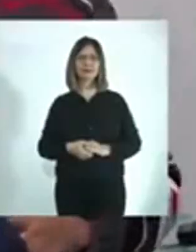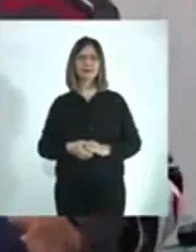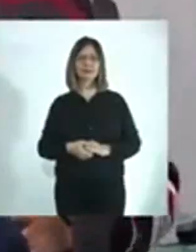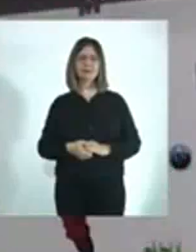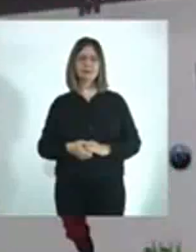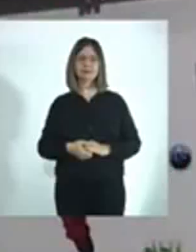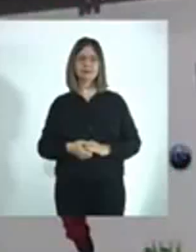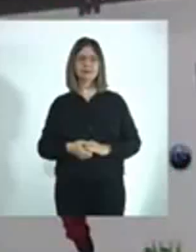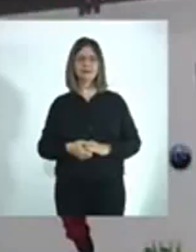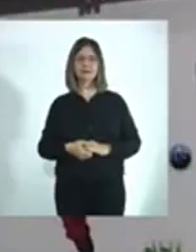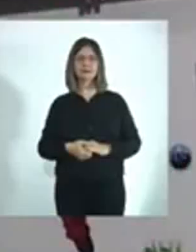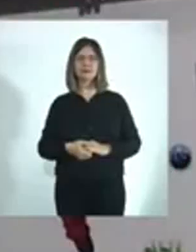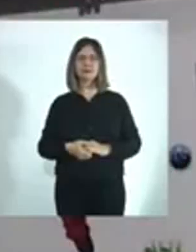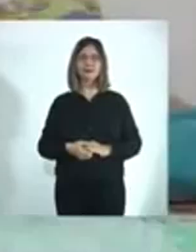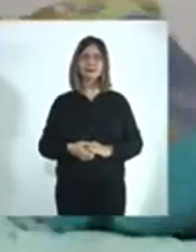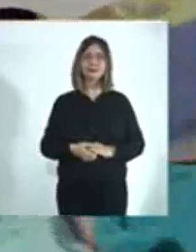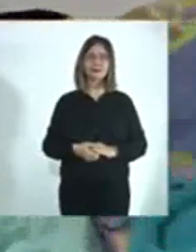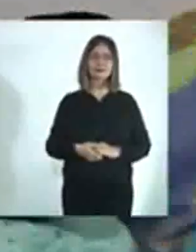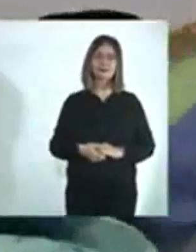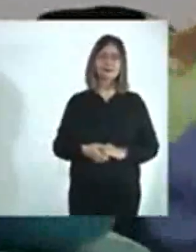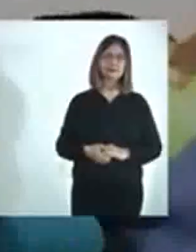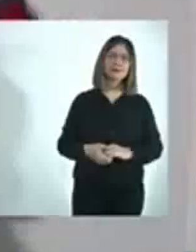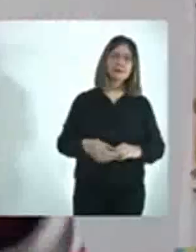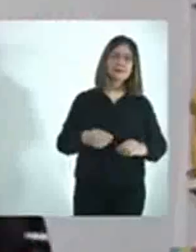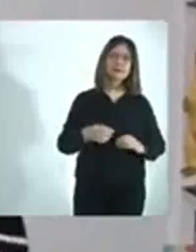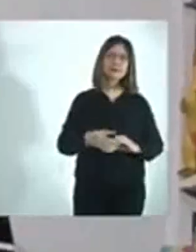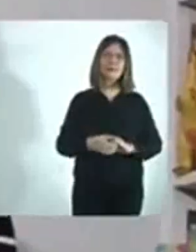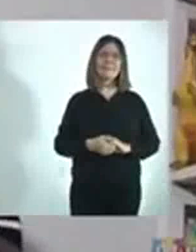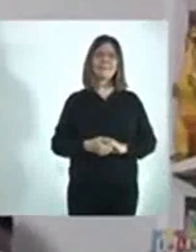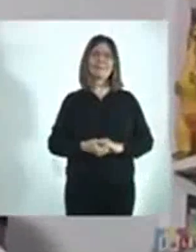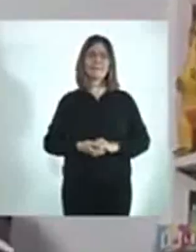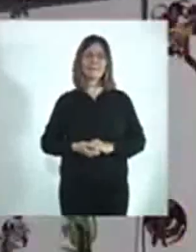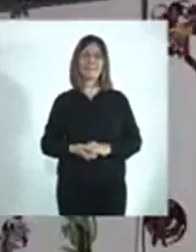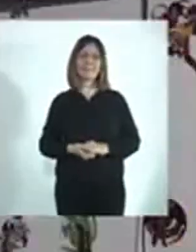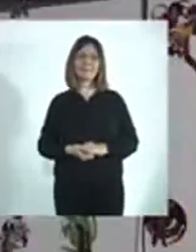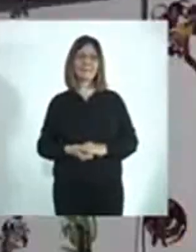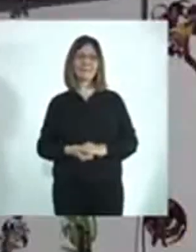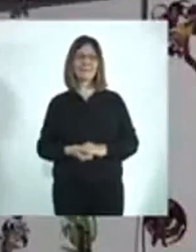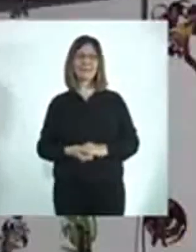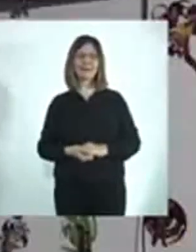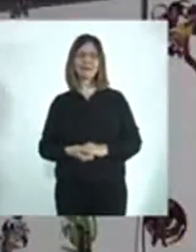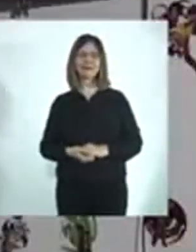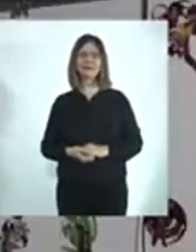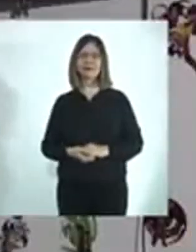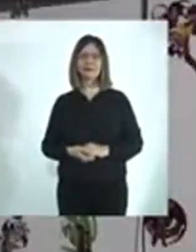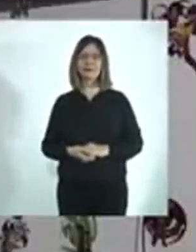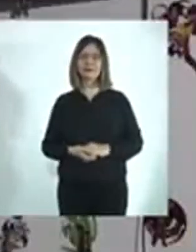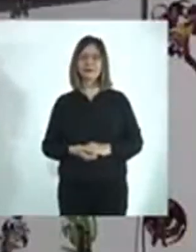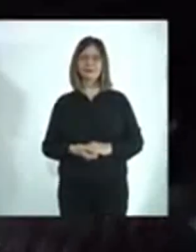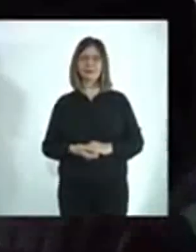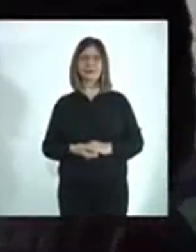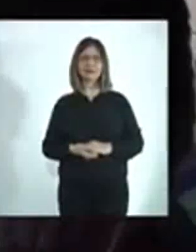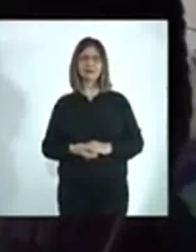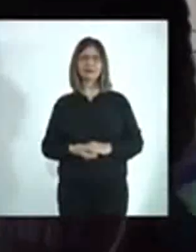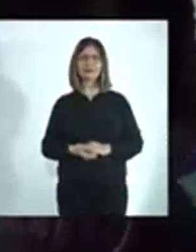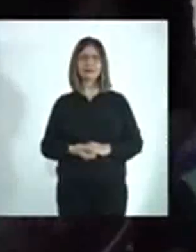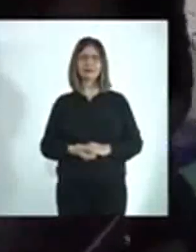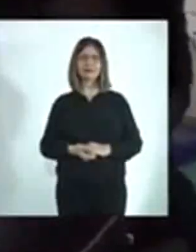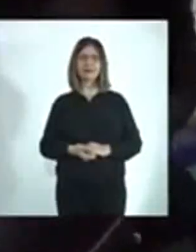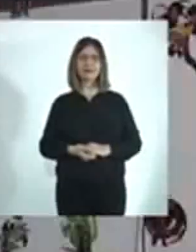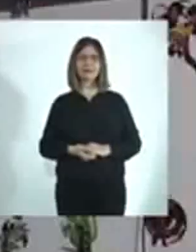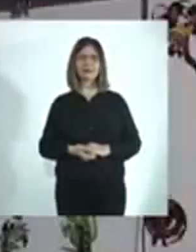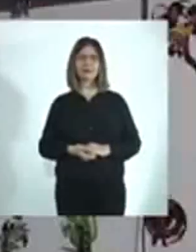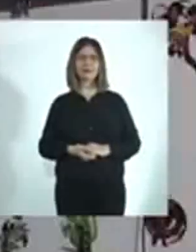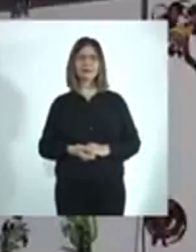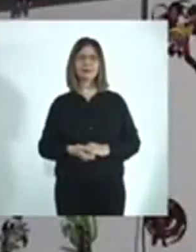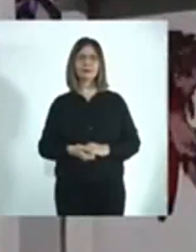segundo grado B. Estamos en vacaciones, entonces lo que podemos hacer es usar la página del CIDEP